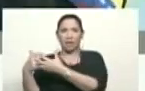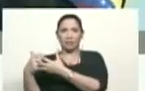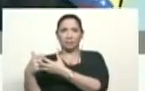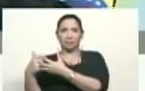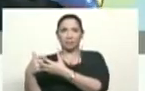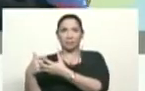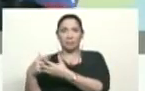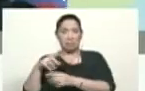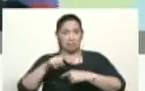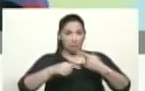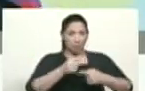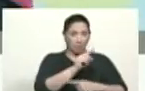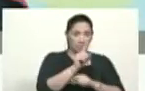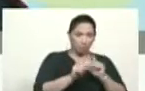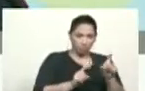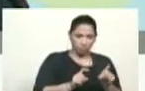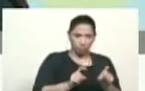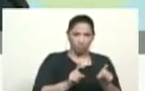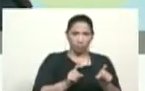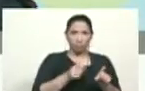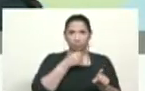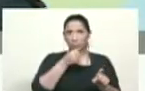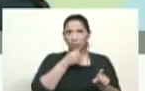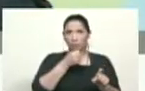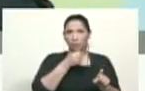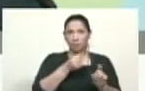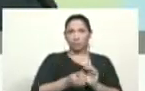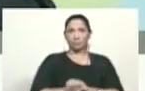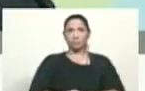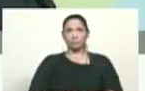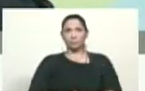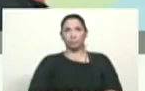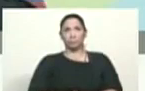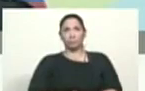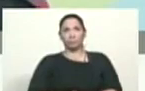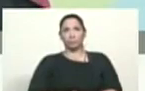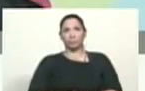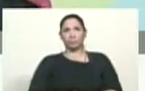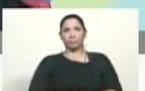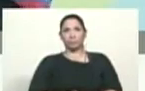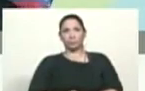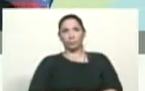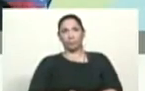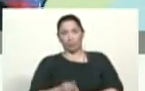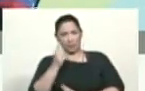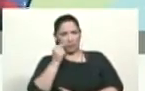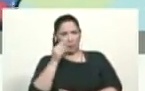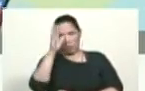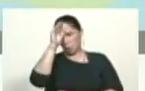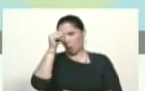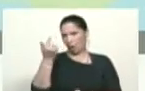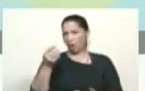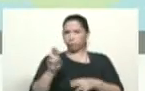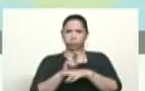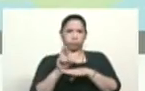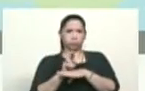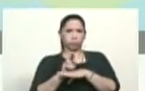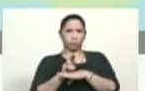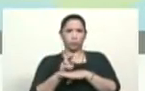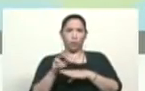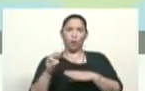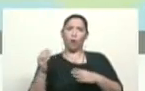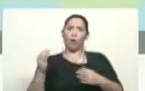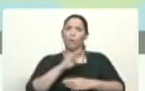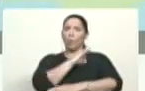le pregunta la periodista norteamericana, señor Trump, ¿usted descarta el uso de la fuerza militar